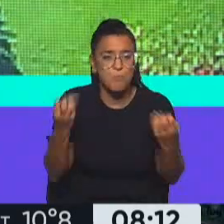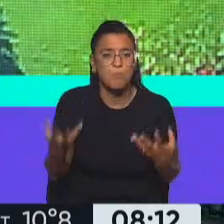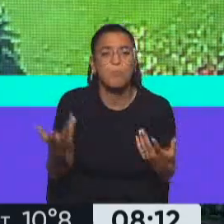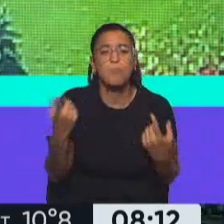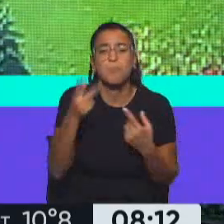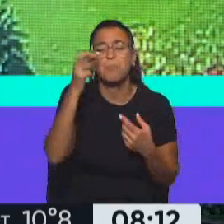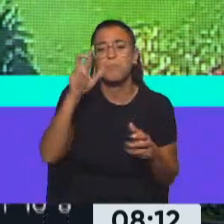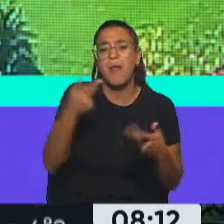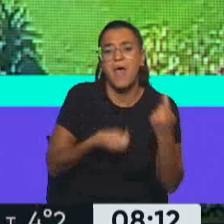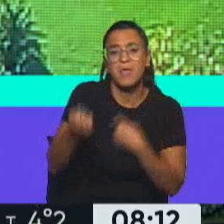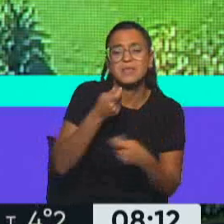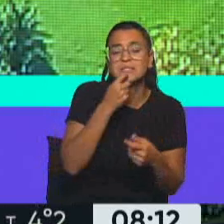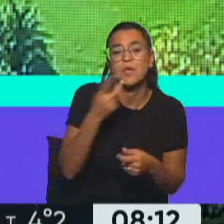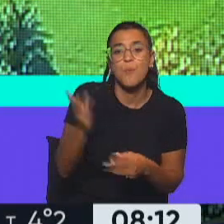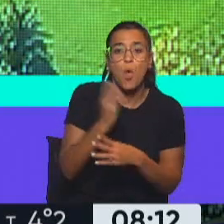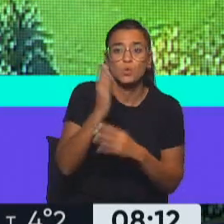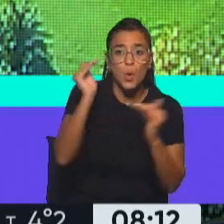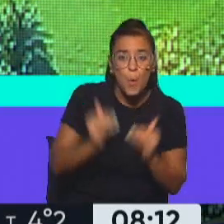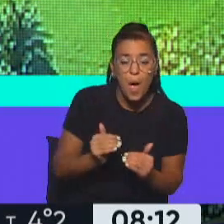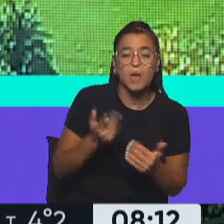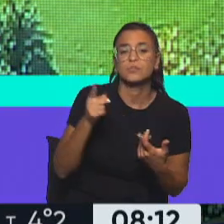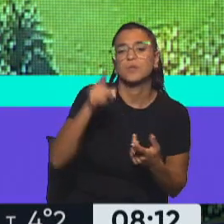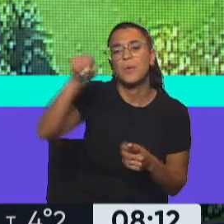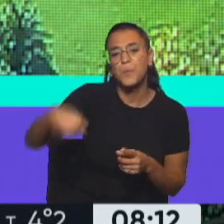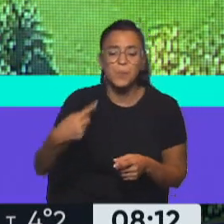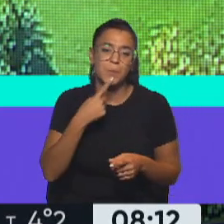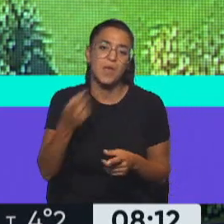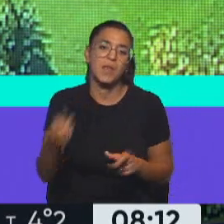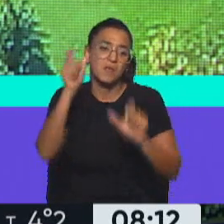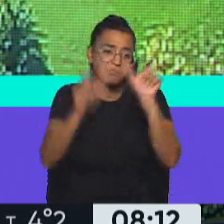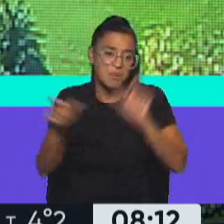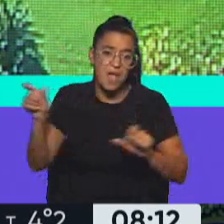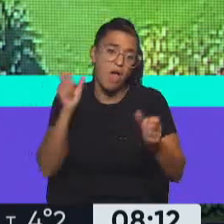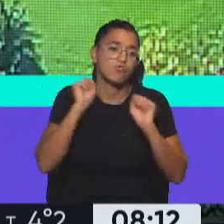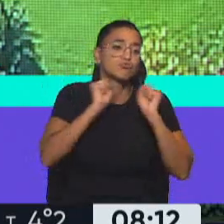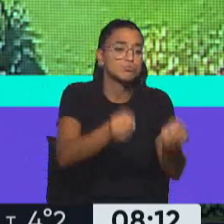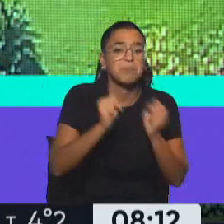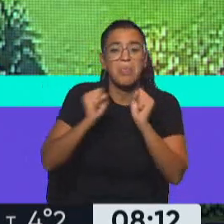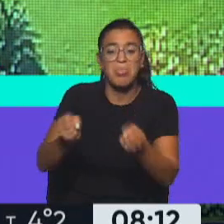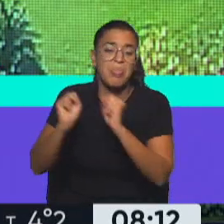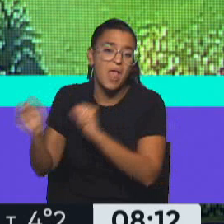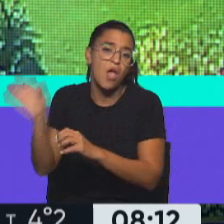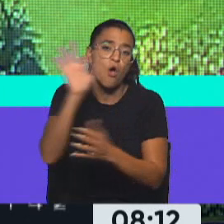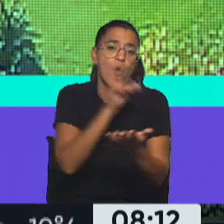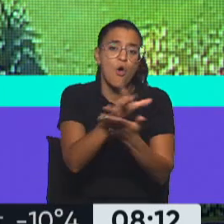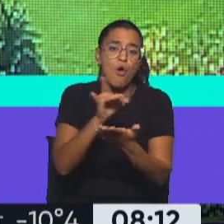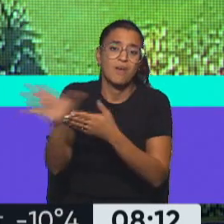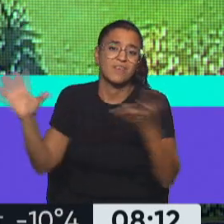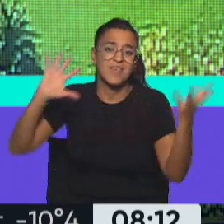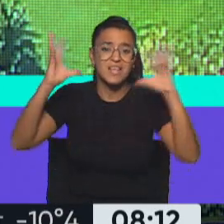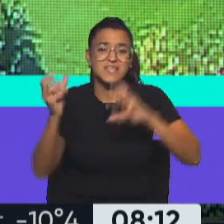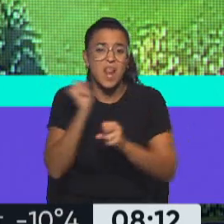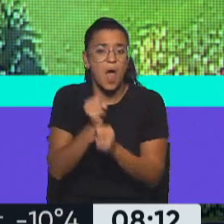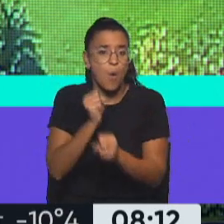lo que siempre remarcamos, si baja la producción, empiezan a desistir de empleados, empiezan las suspensiones e incluso empieza una crisis laboral,